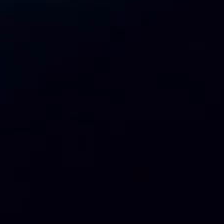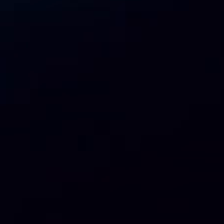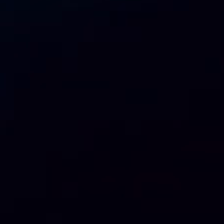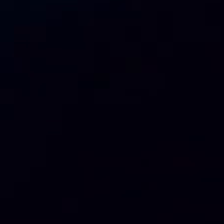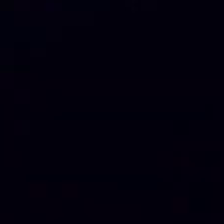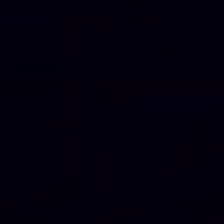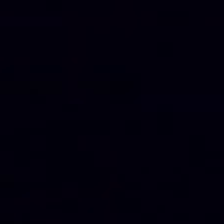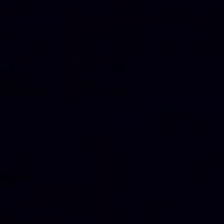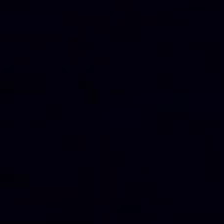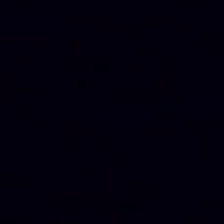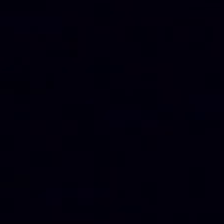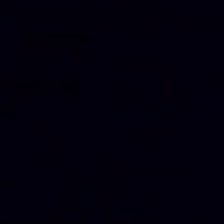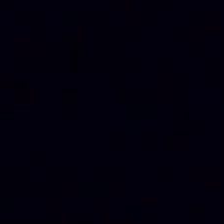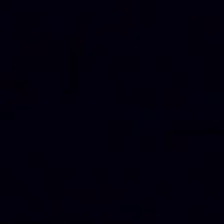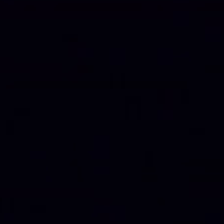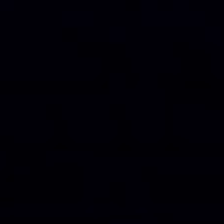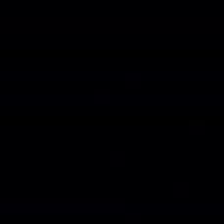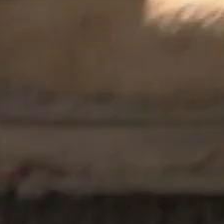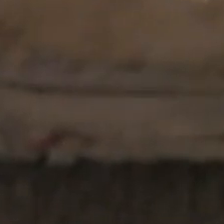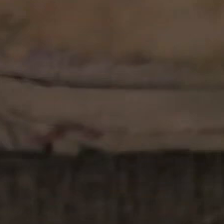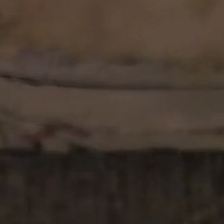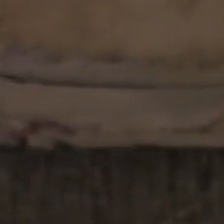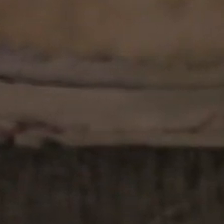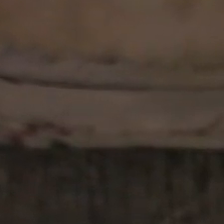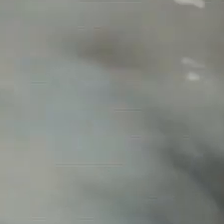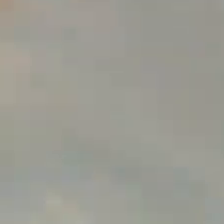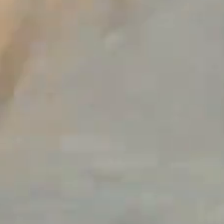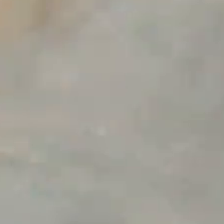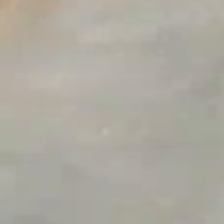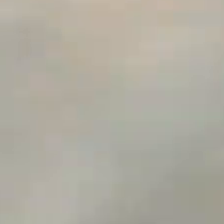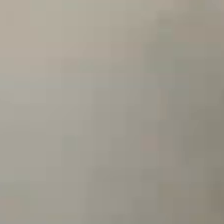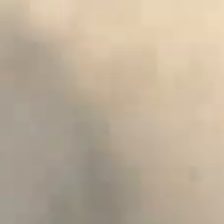y 101.5 Costa Rica Radio.